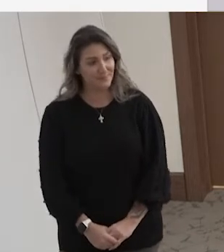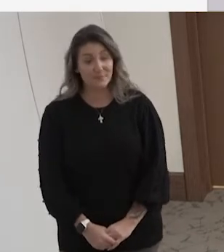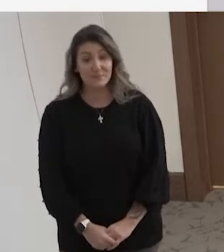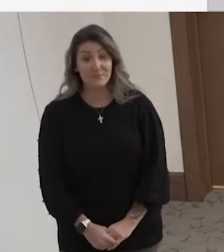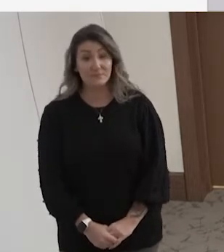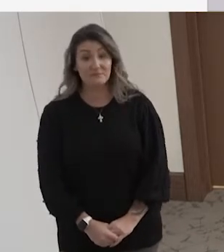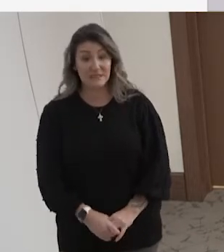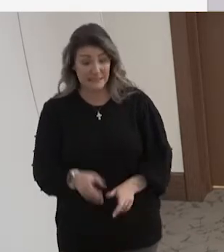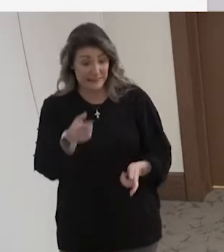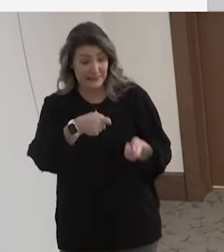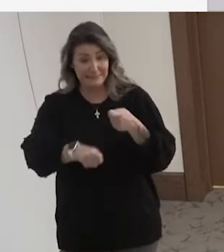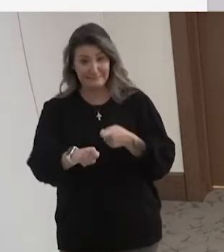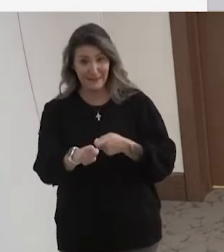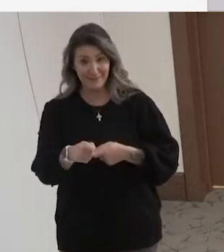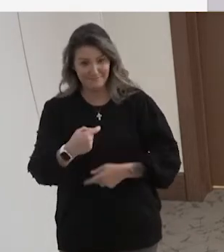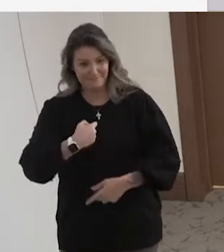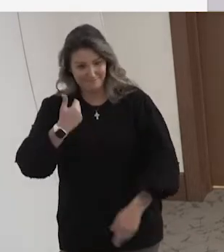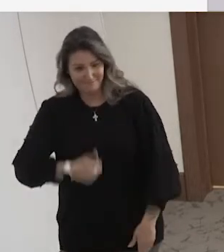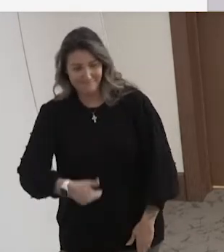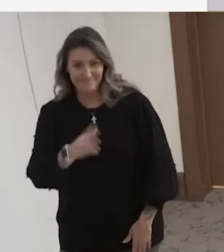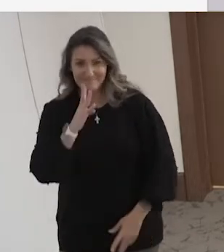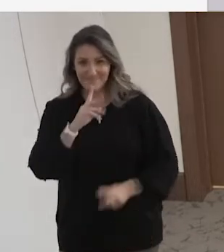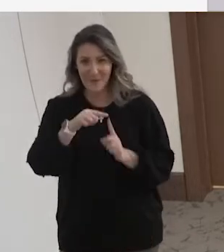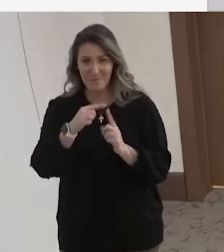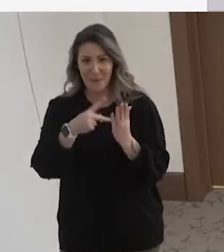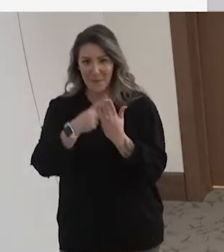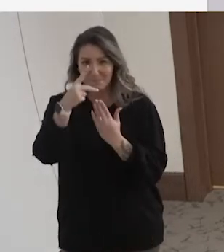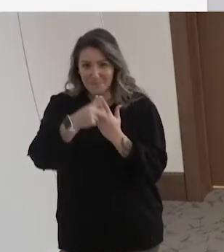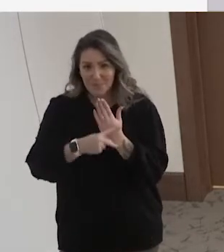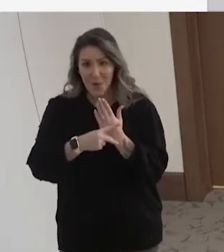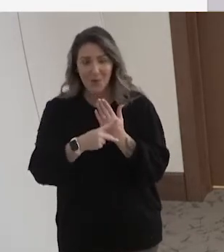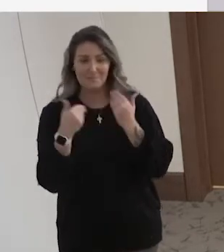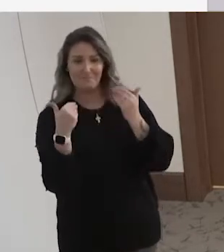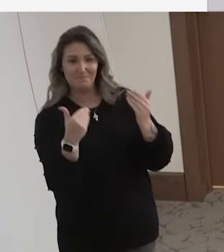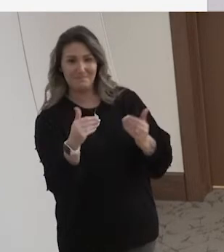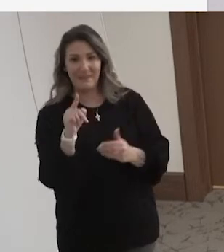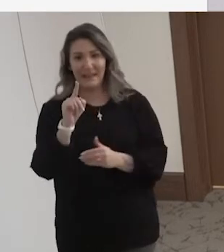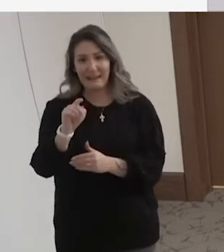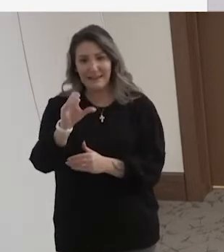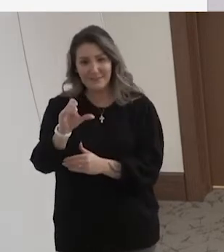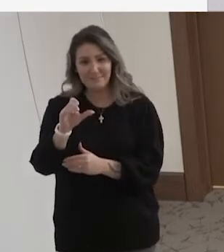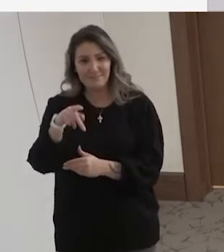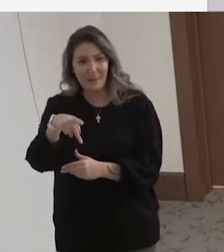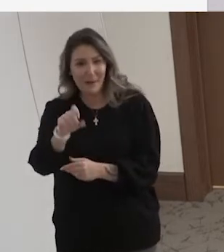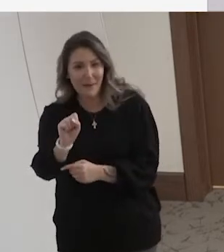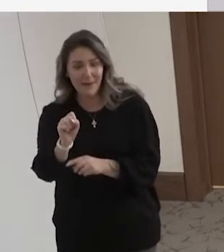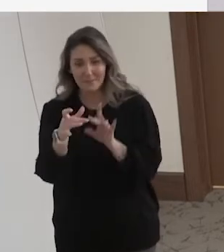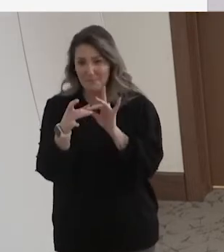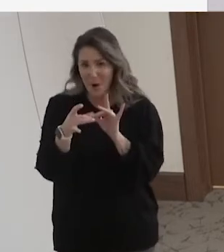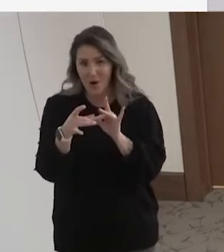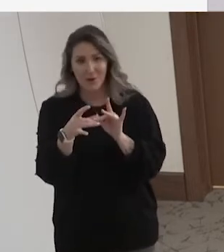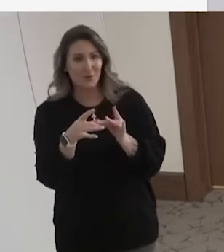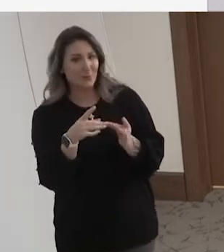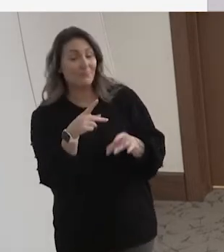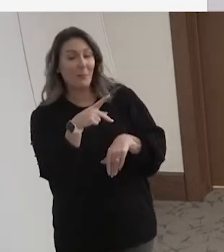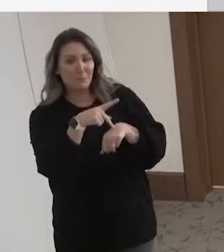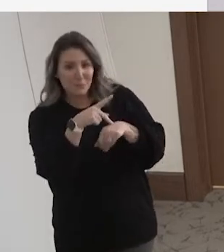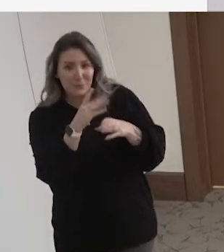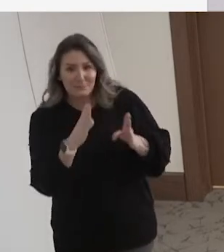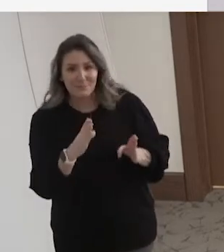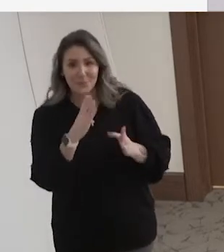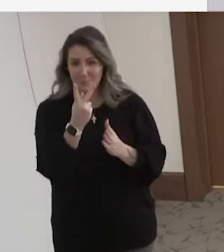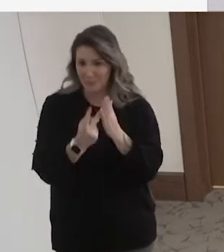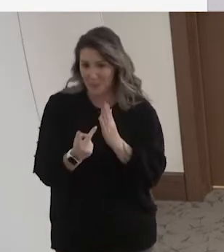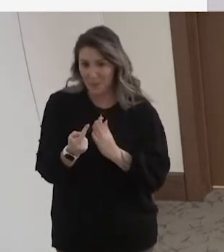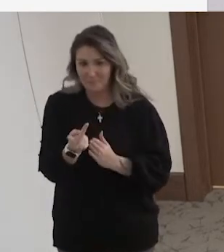And instead of me telling you about the program, I'm going to let our KCPS partners and principals at these schools tell